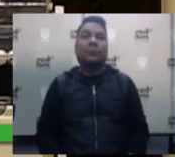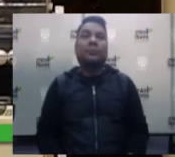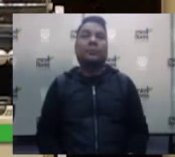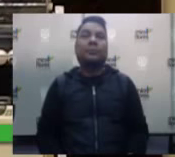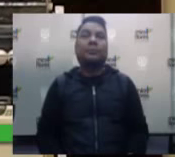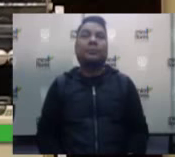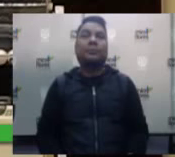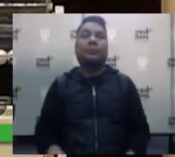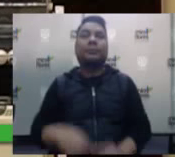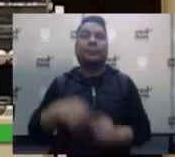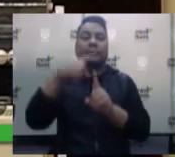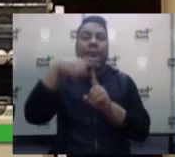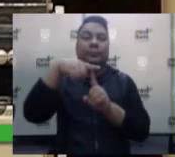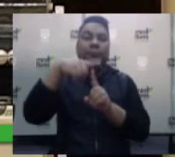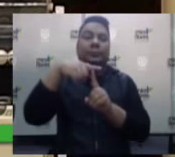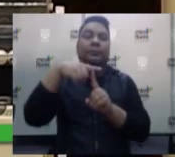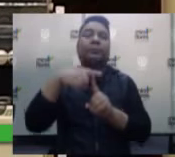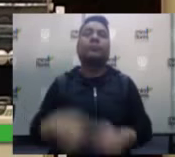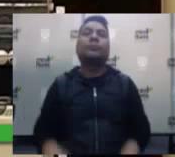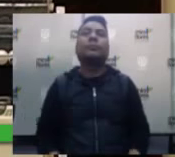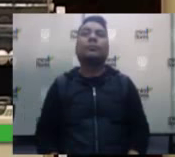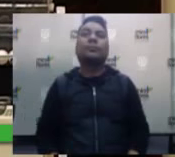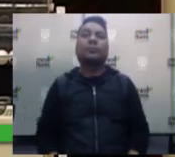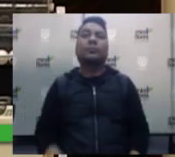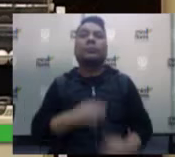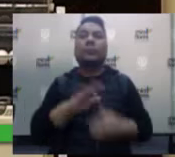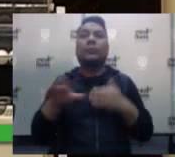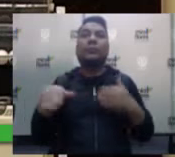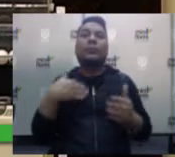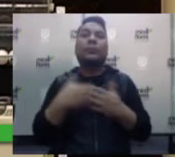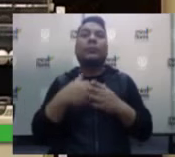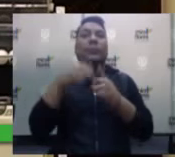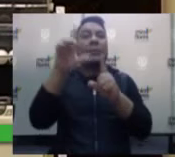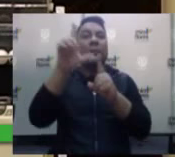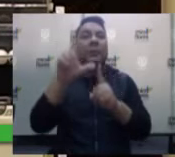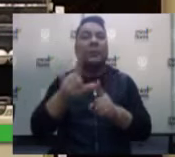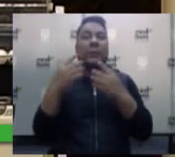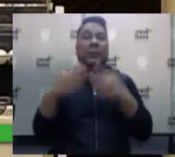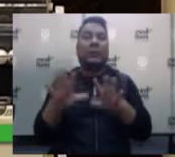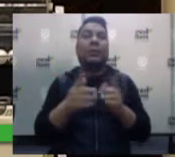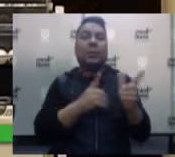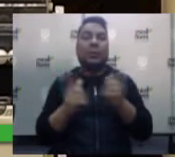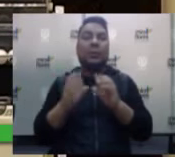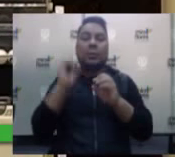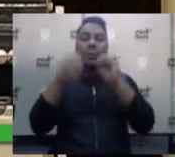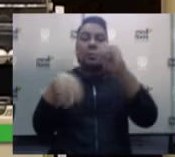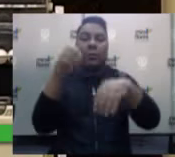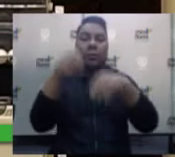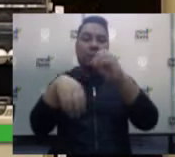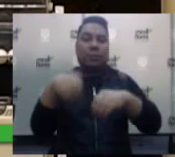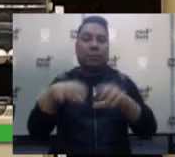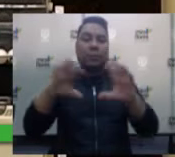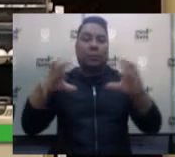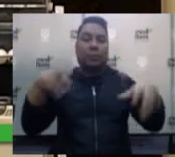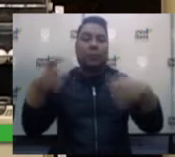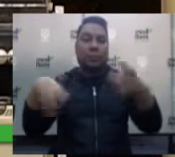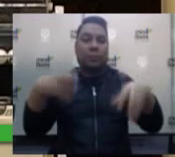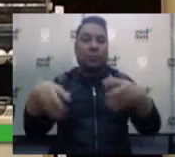Y T. Todas las letras están ya consignadas, depositadas en la urna.